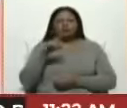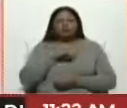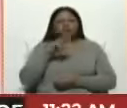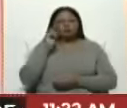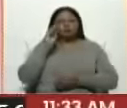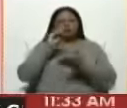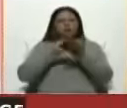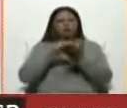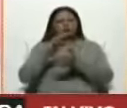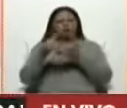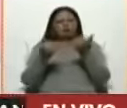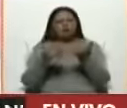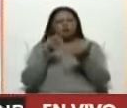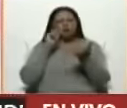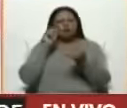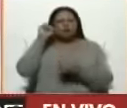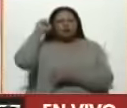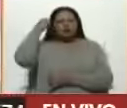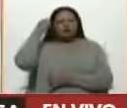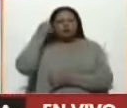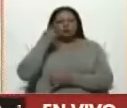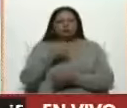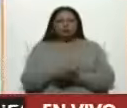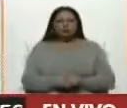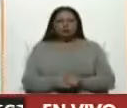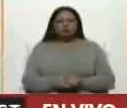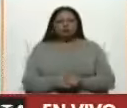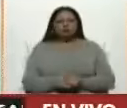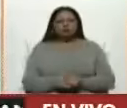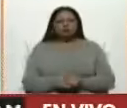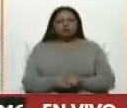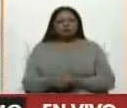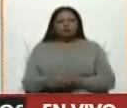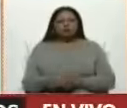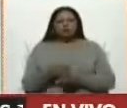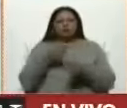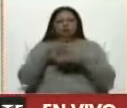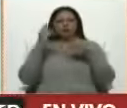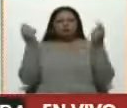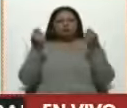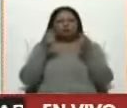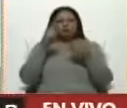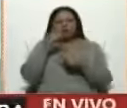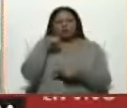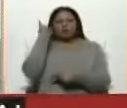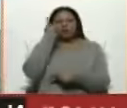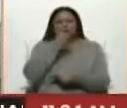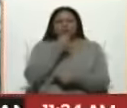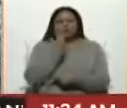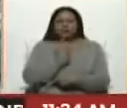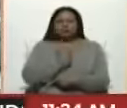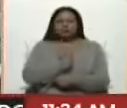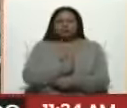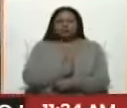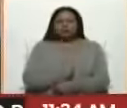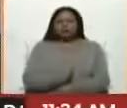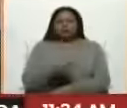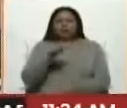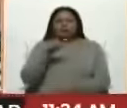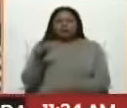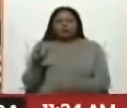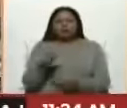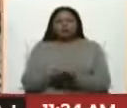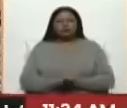todos. Recuerda, Héctor, Pedro, que íbamos a hacer campaña y veíamos la cara de tristeza de la gente.